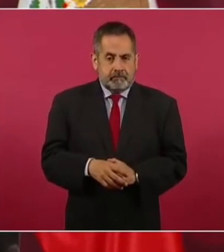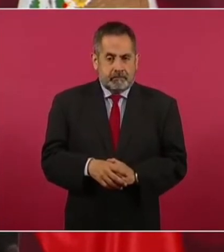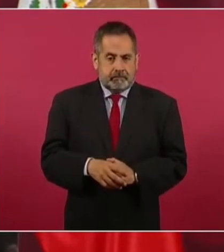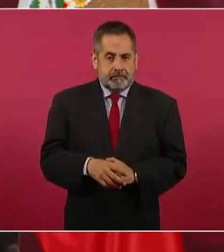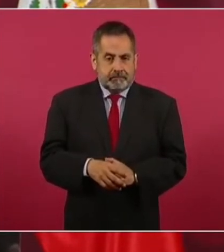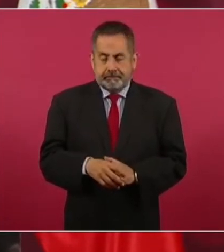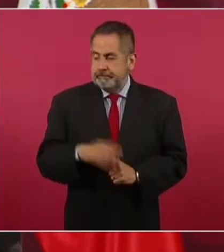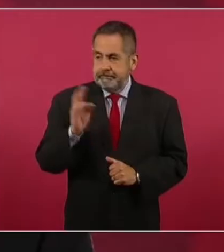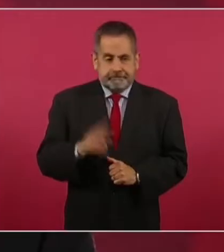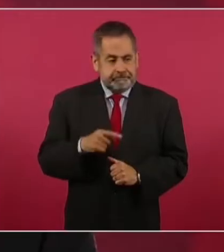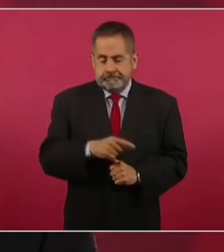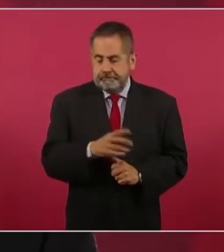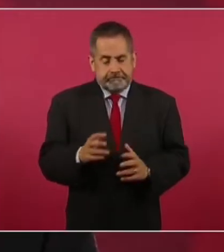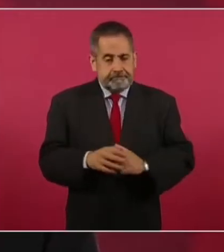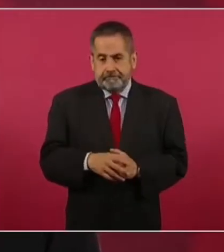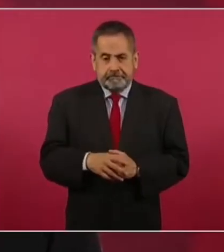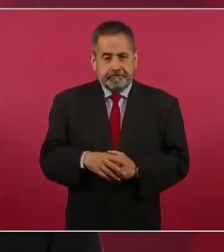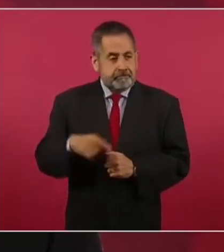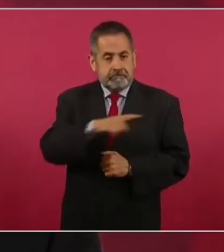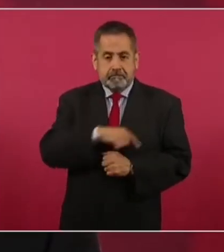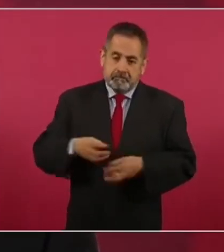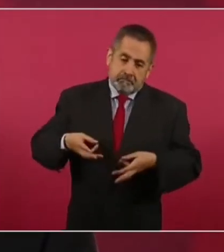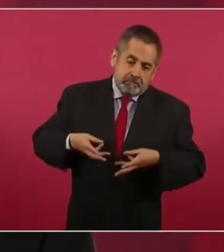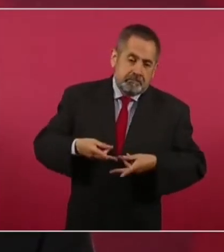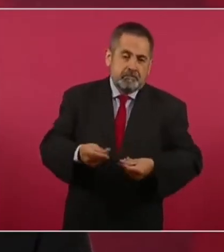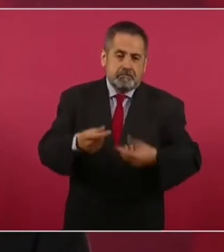la verdad recibían muchísimo dinero,